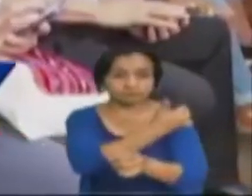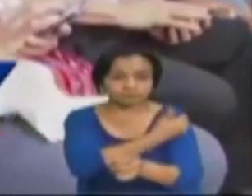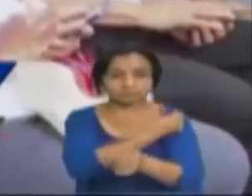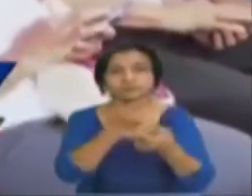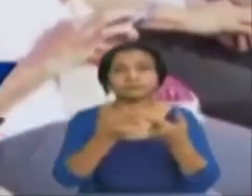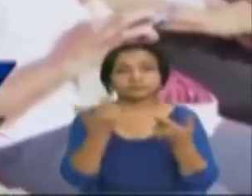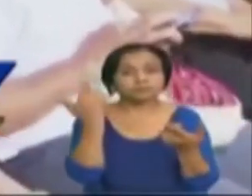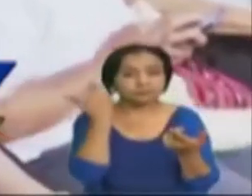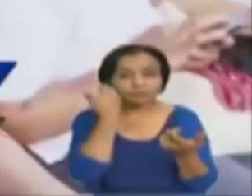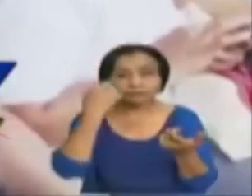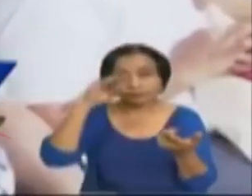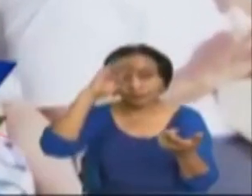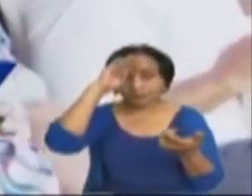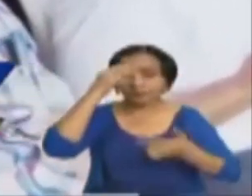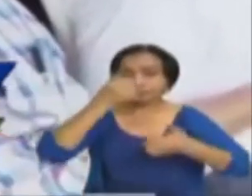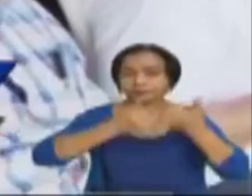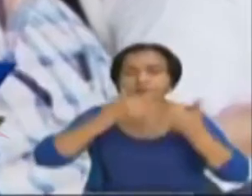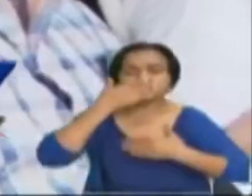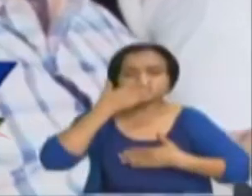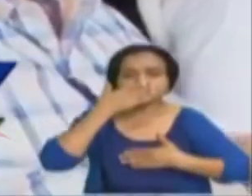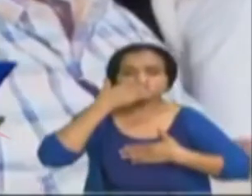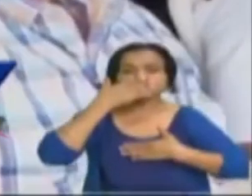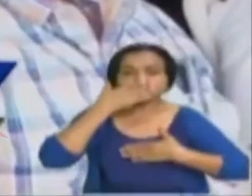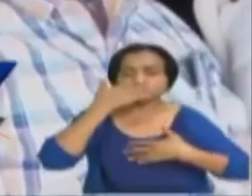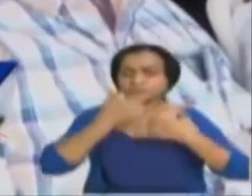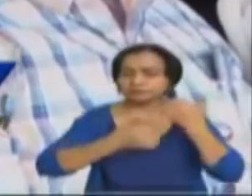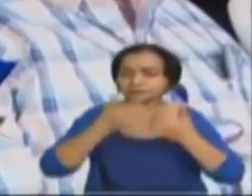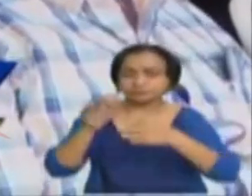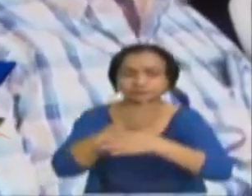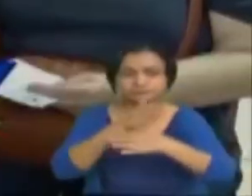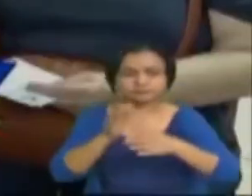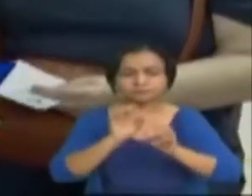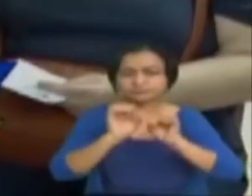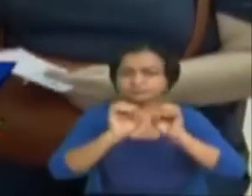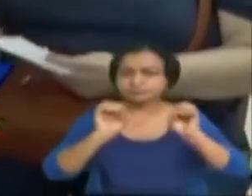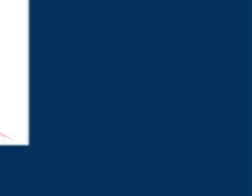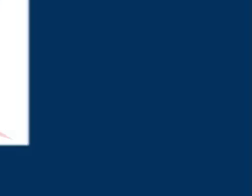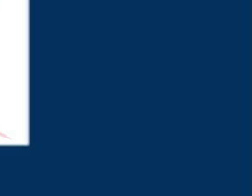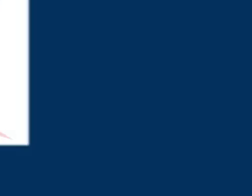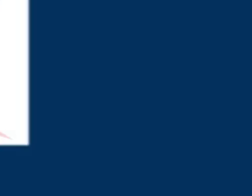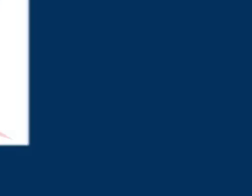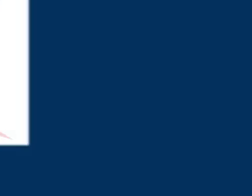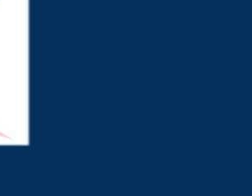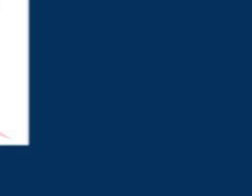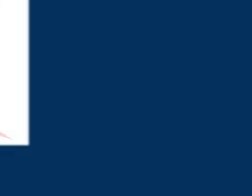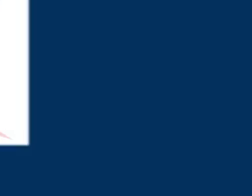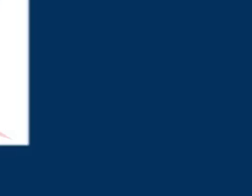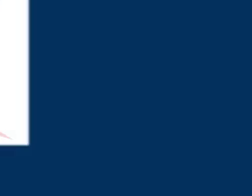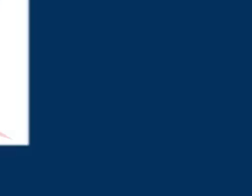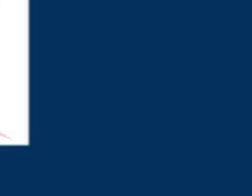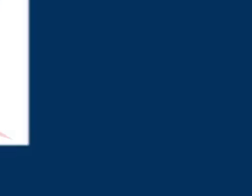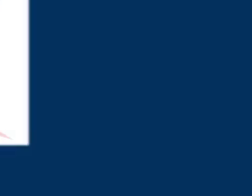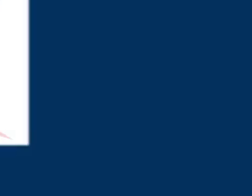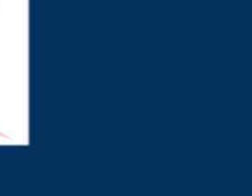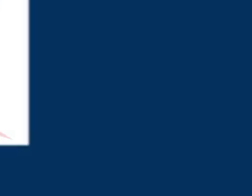en Bilwi estaremos en el Hospital Osvaldo Padilla. Con esto se cierra la primera vuelta. Es la primera